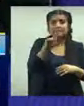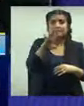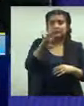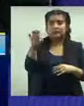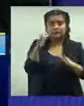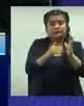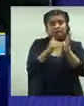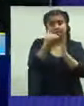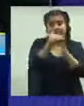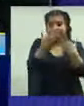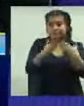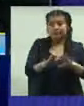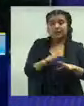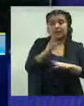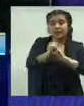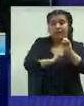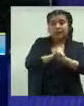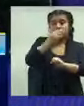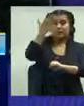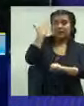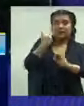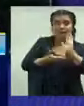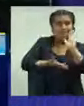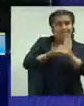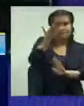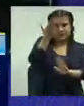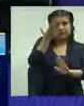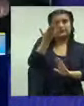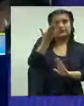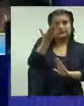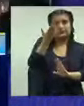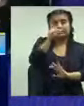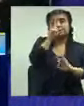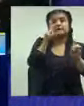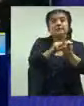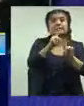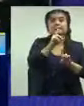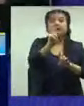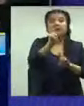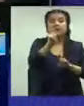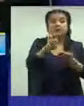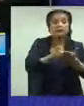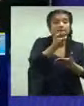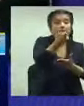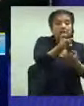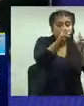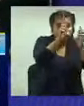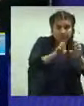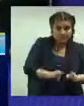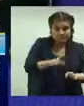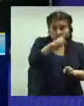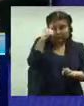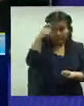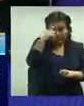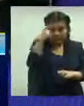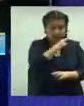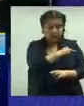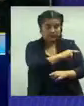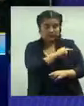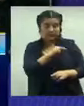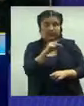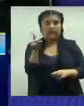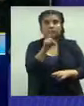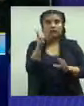1.400. El año pasado se dio un incremento y de mejora salarial al personal, lo cual no tuvo